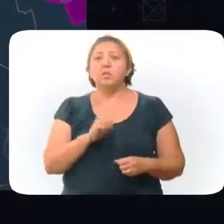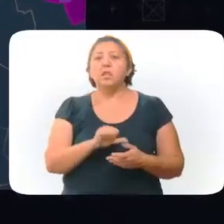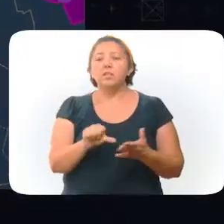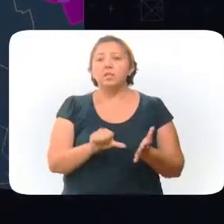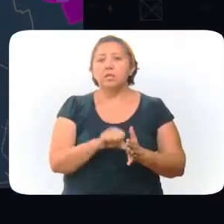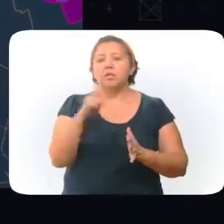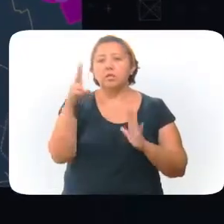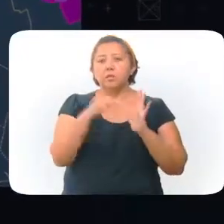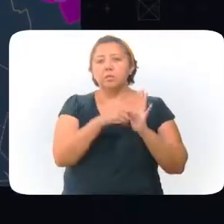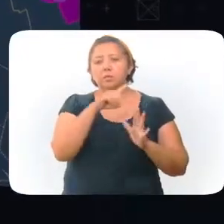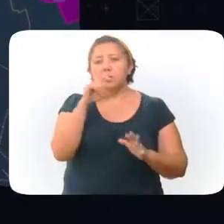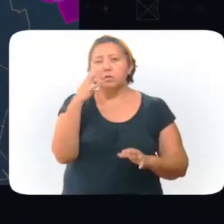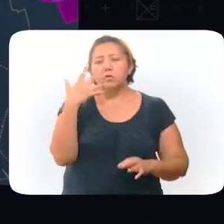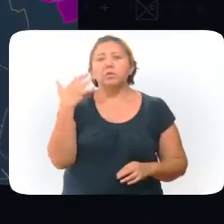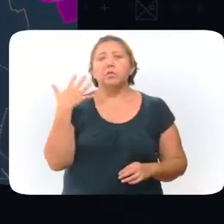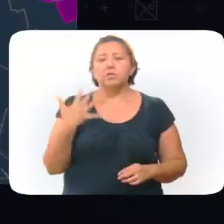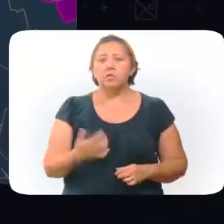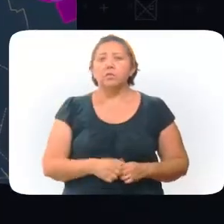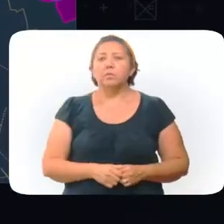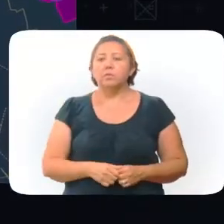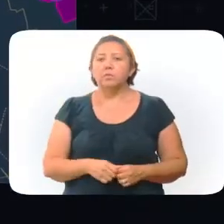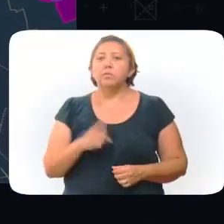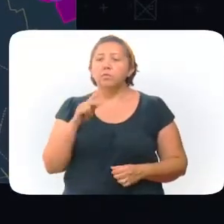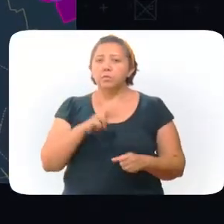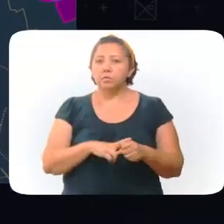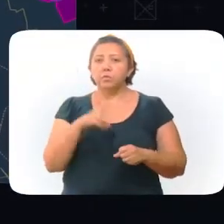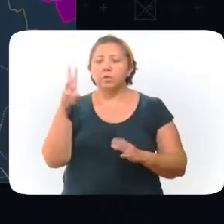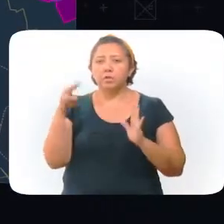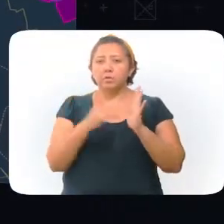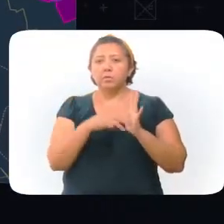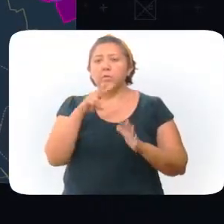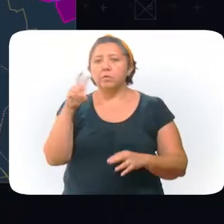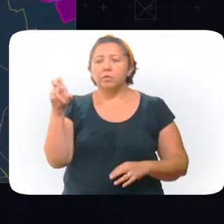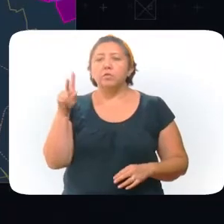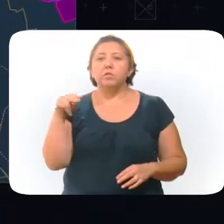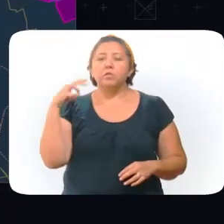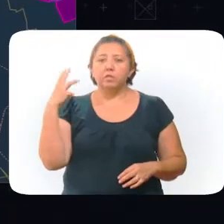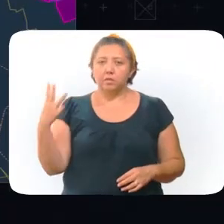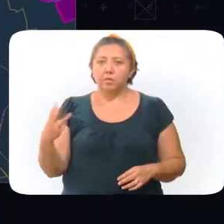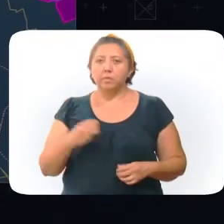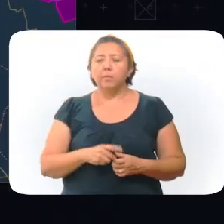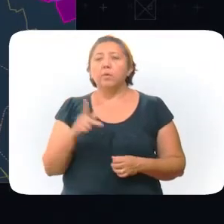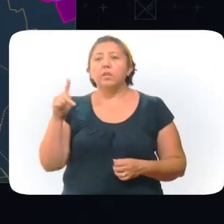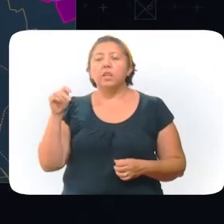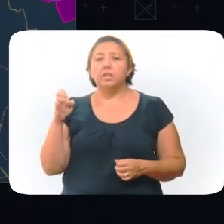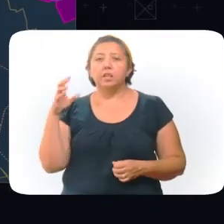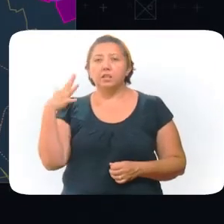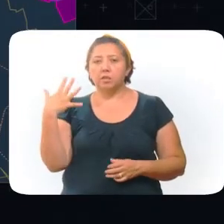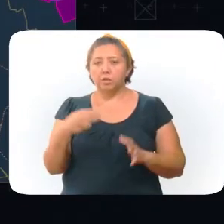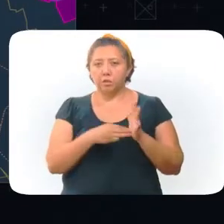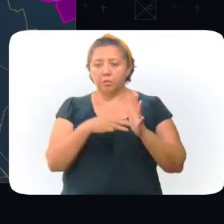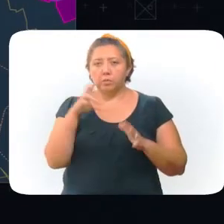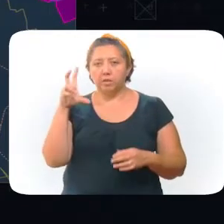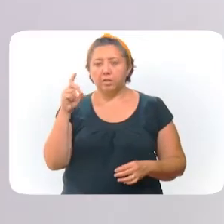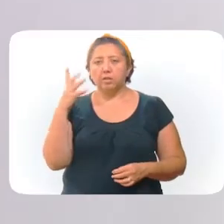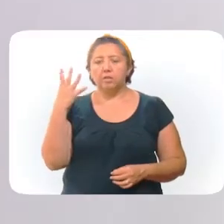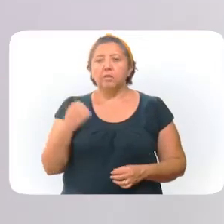centro 2.155, en la zona sur 3.283 y en la zona poniente